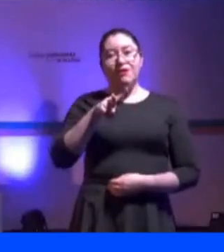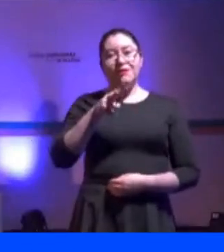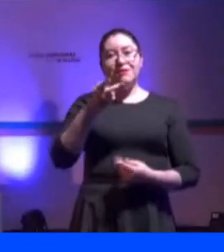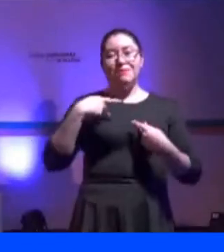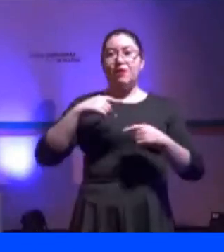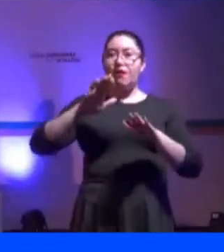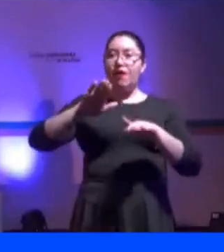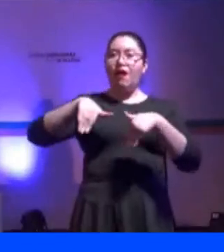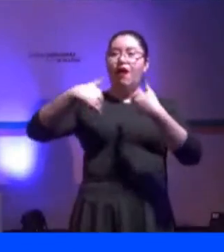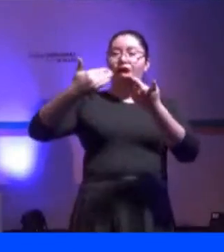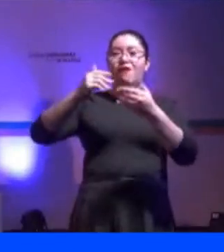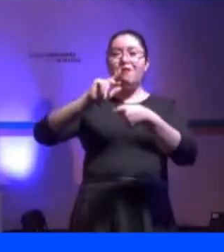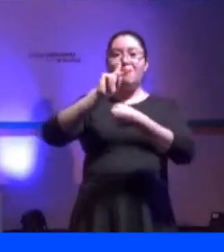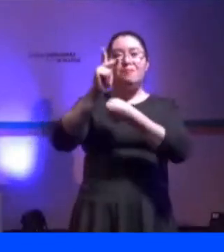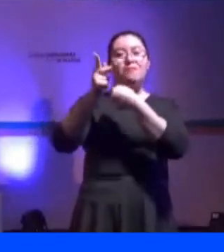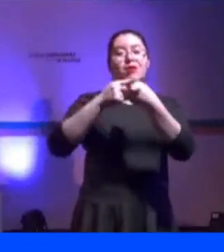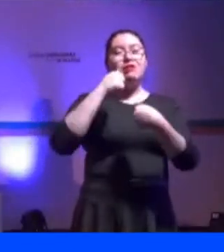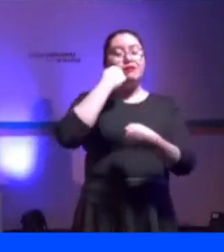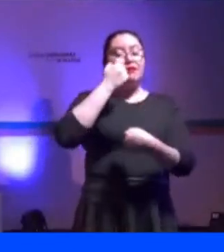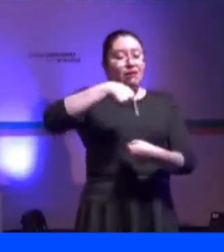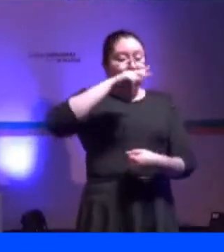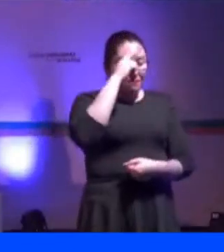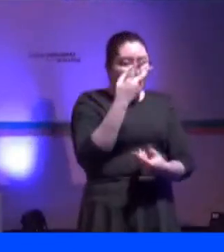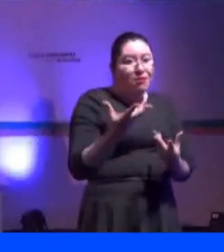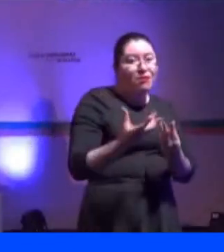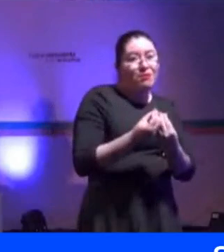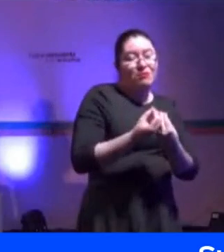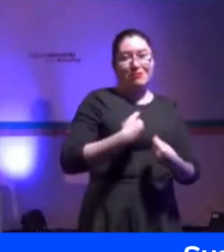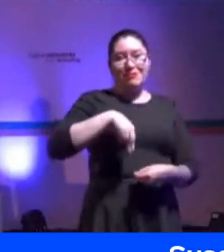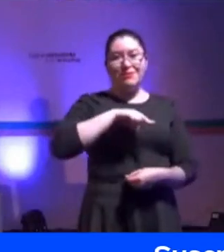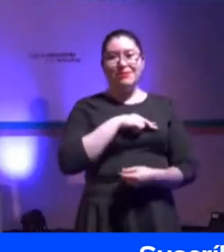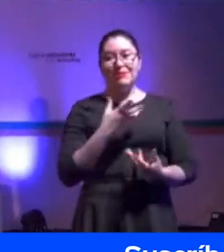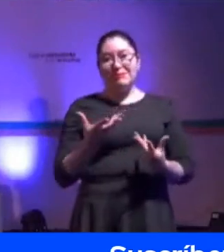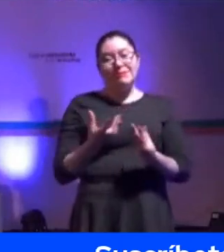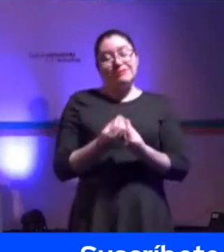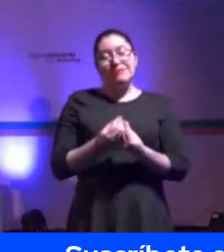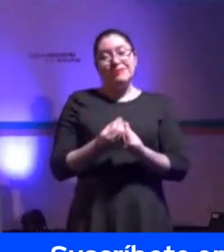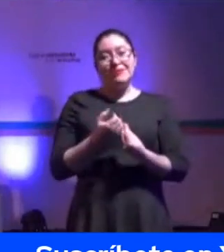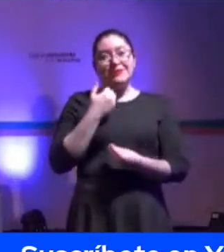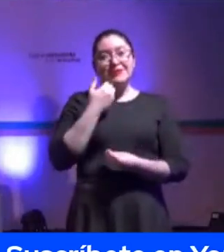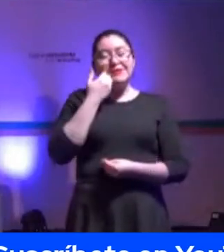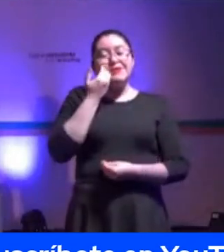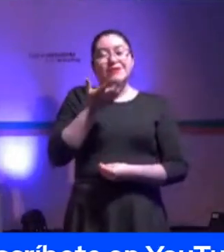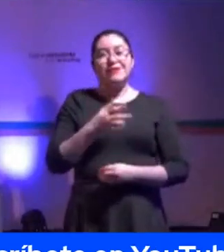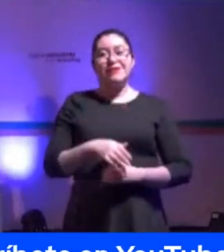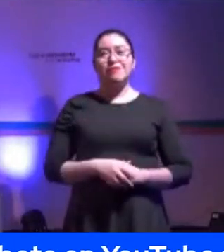fuera, que quisieran estar aquí compartiendo con nosotros.